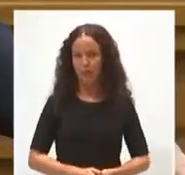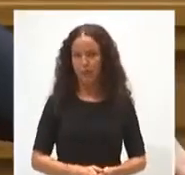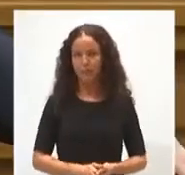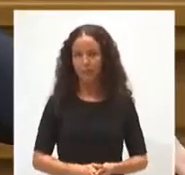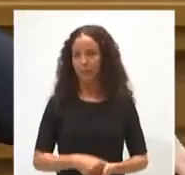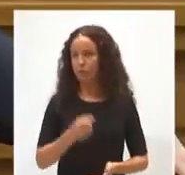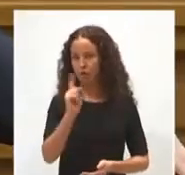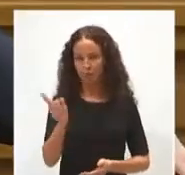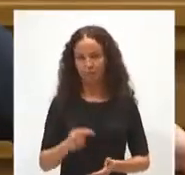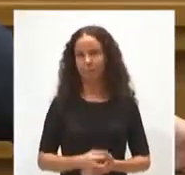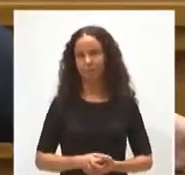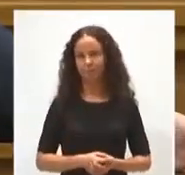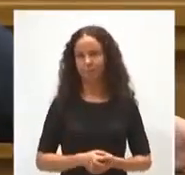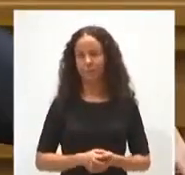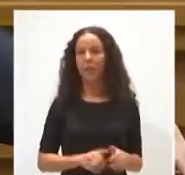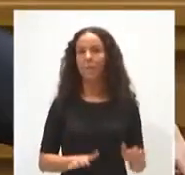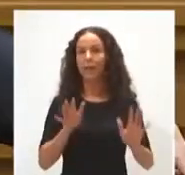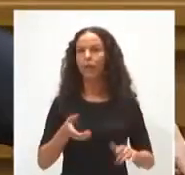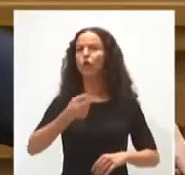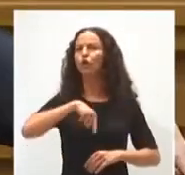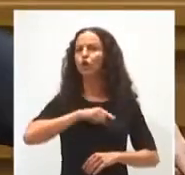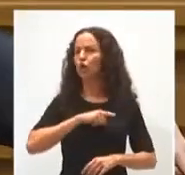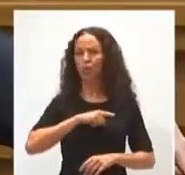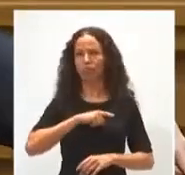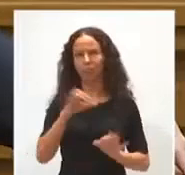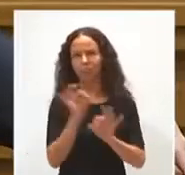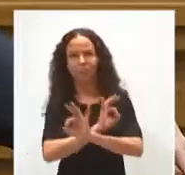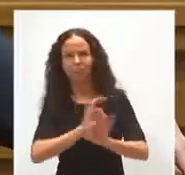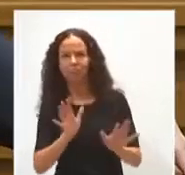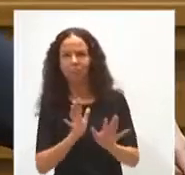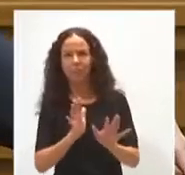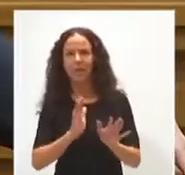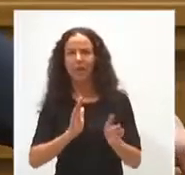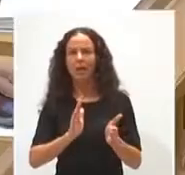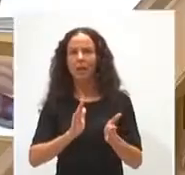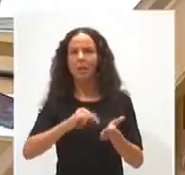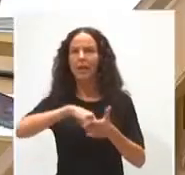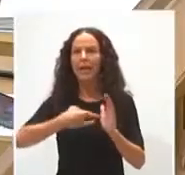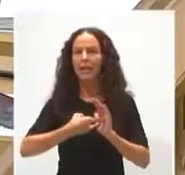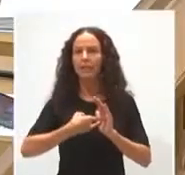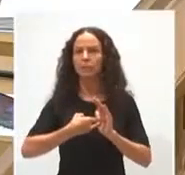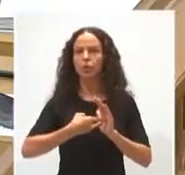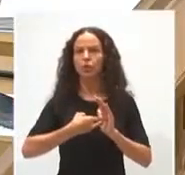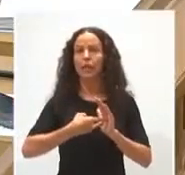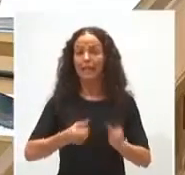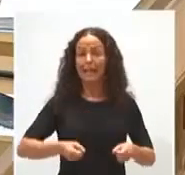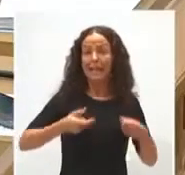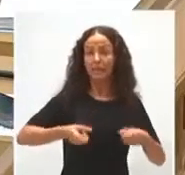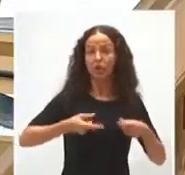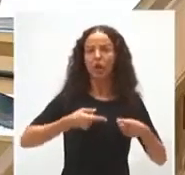no pero vamos a aplicar obviamente mecanismos también de redistribución no sólo en el gasto